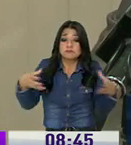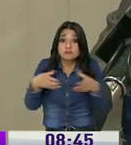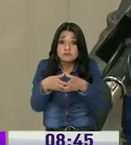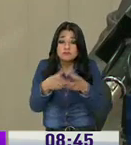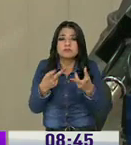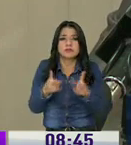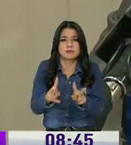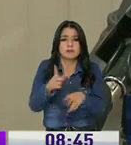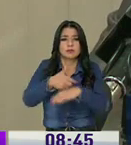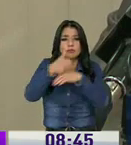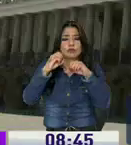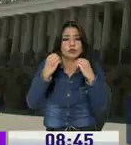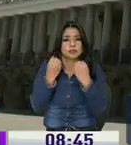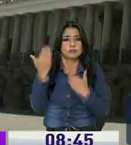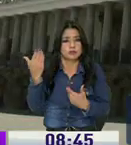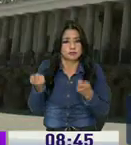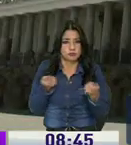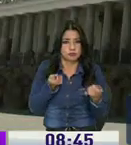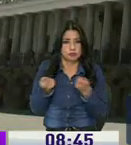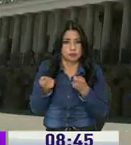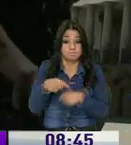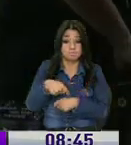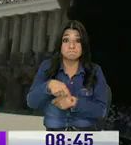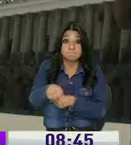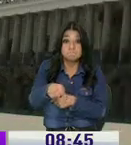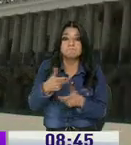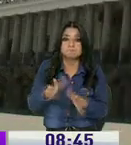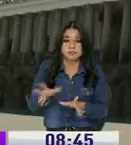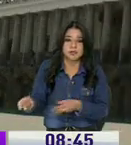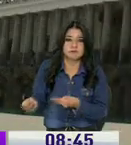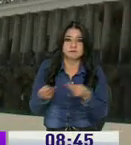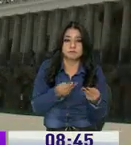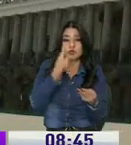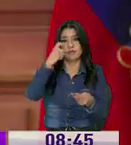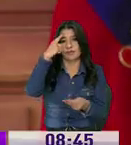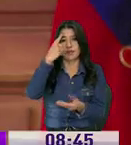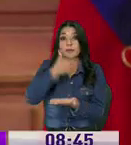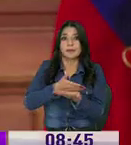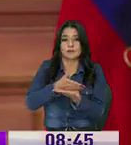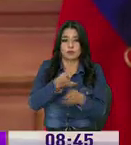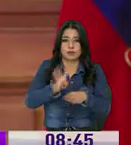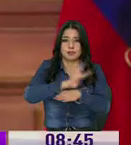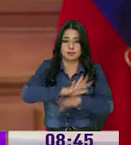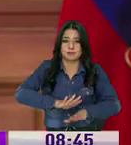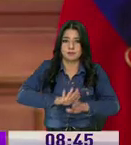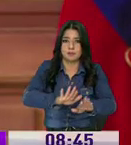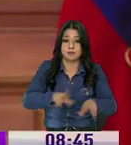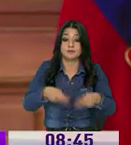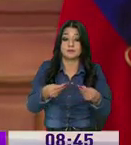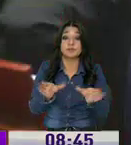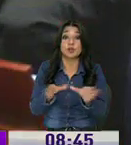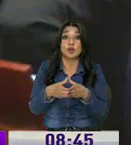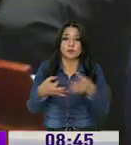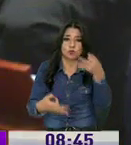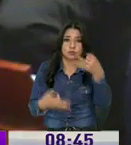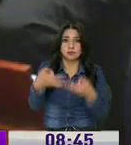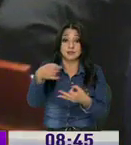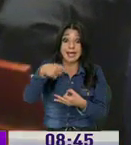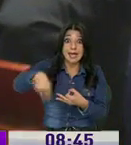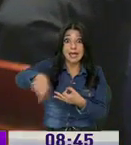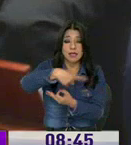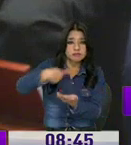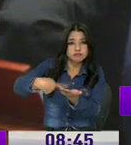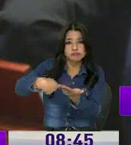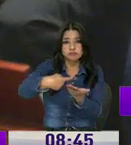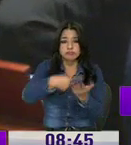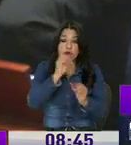incluso con el Tribunal Contencioso Electoral. En las próximas horas está previsto el envío del veto presidencial a la Asamblea. Luego irá a la Comisión de Justicia, en donde se tratarán